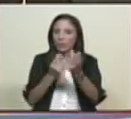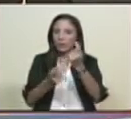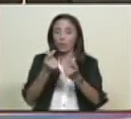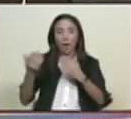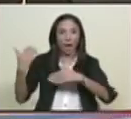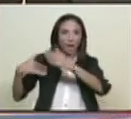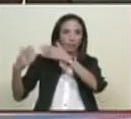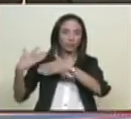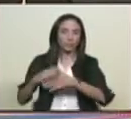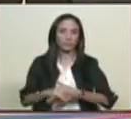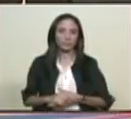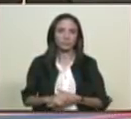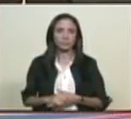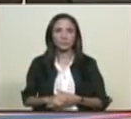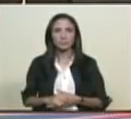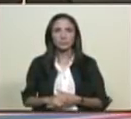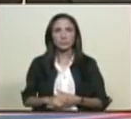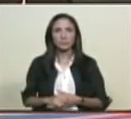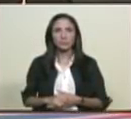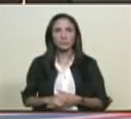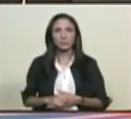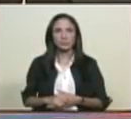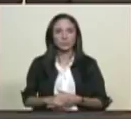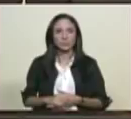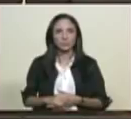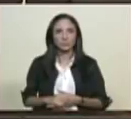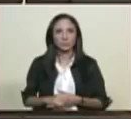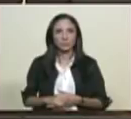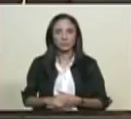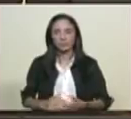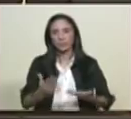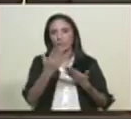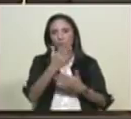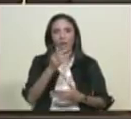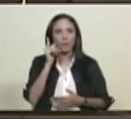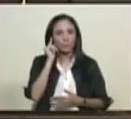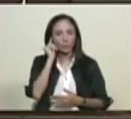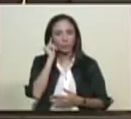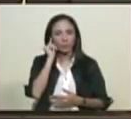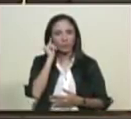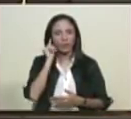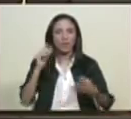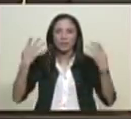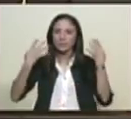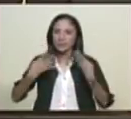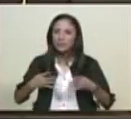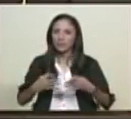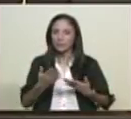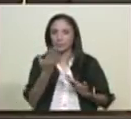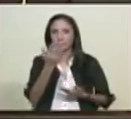Escarrá, su excelentísima doctora Silvia Flores,